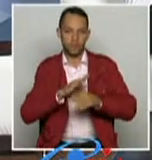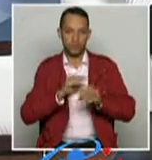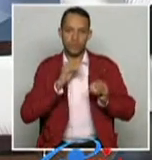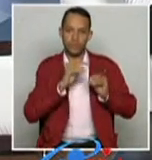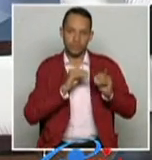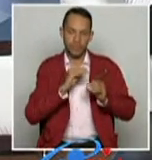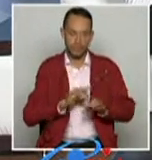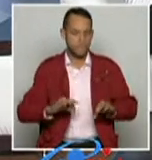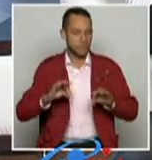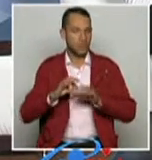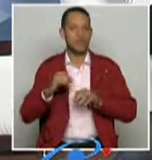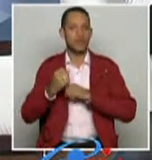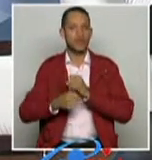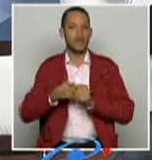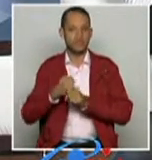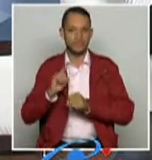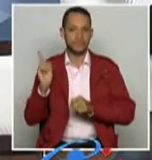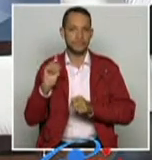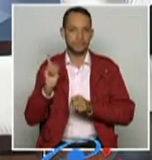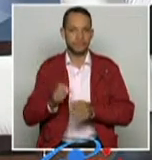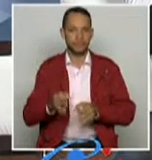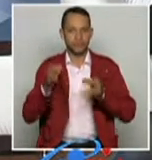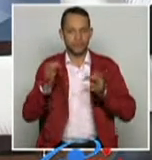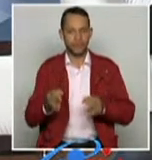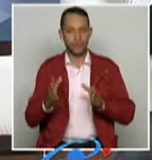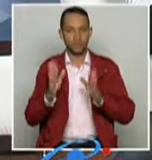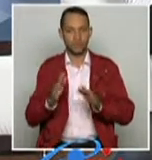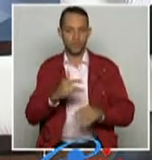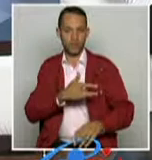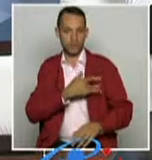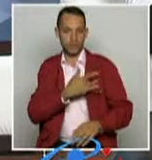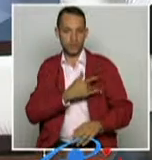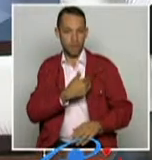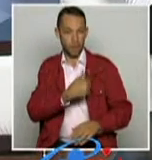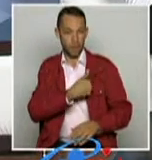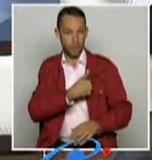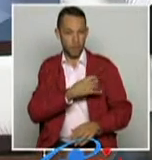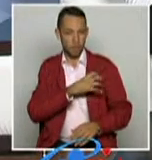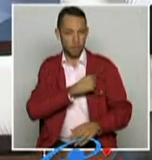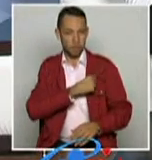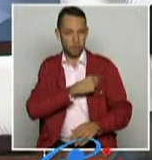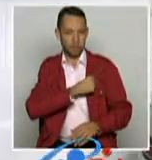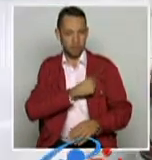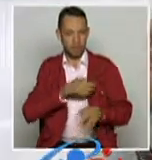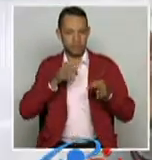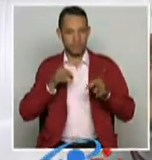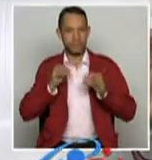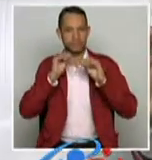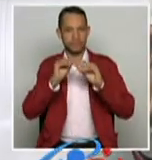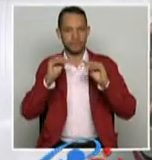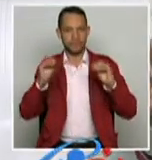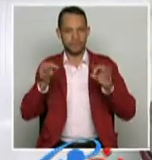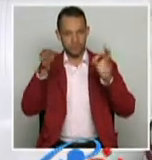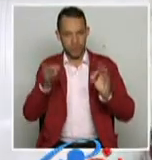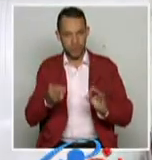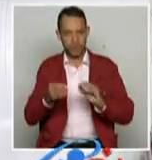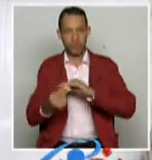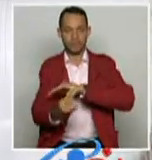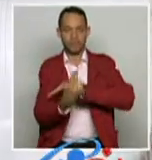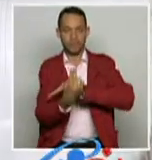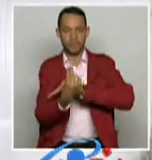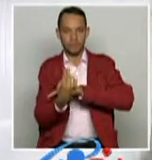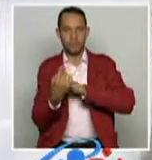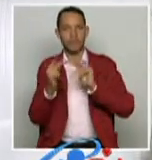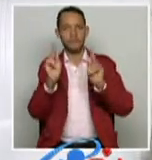social muchos años que se llama la Fundación Pequeño Corazón. Y voy a lograr este medio y a Telepacífico para que